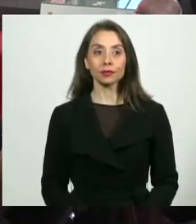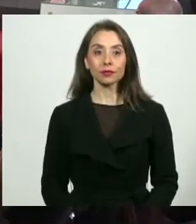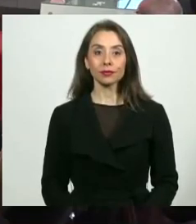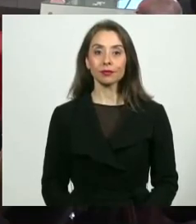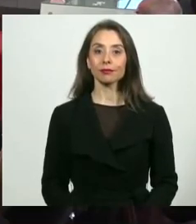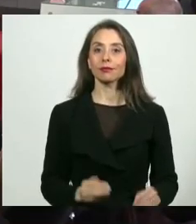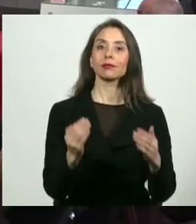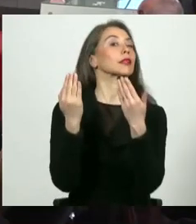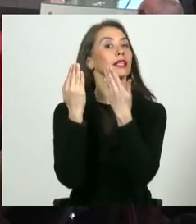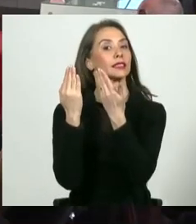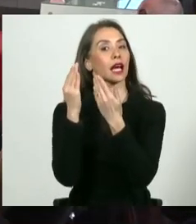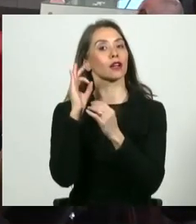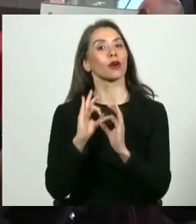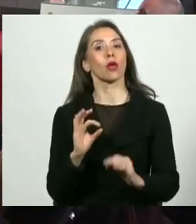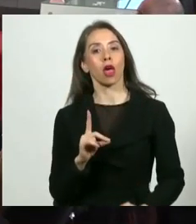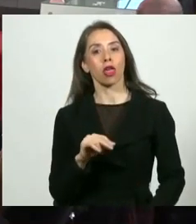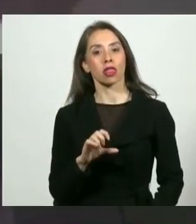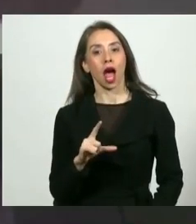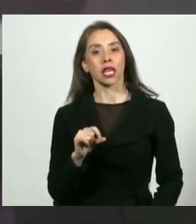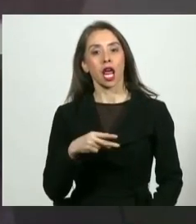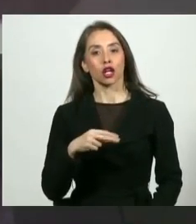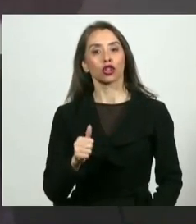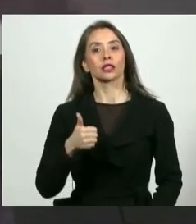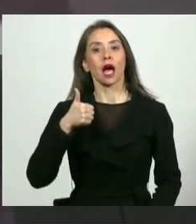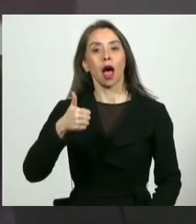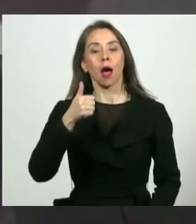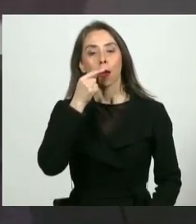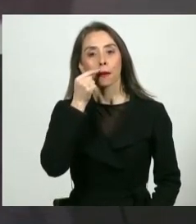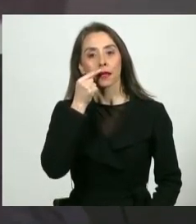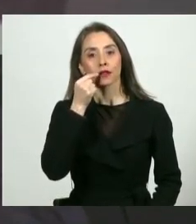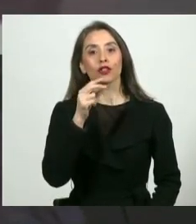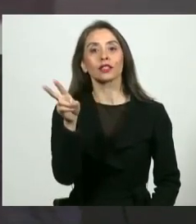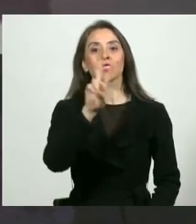Un saludo especial a don Daniel Concha, director del Servicio Nacional para la Discapacidad,